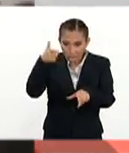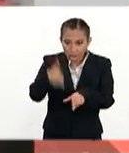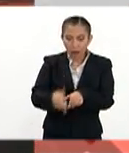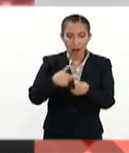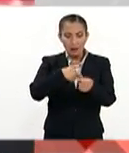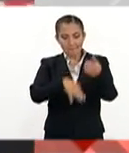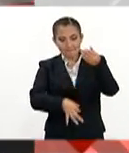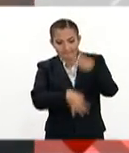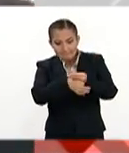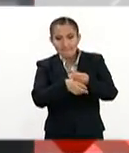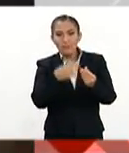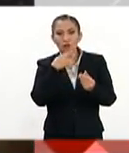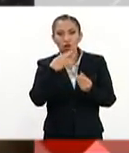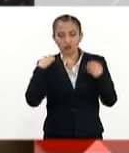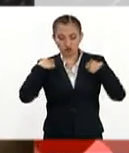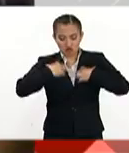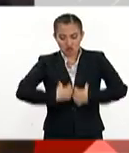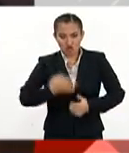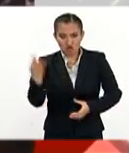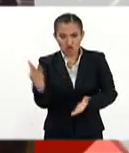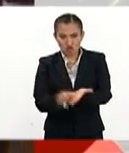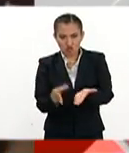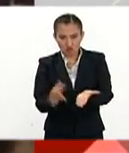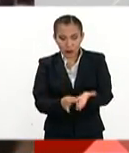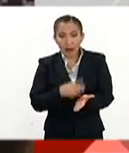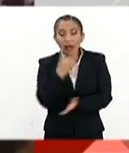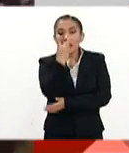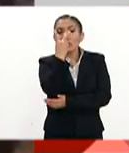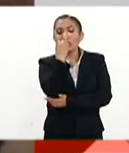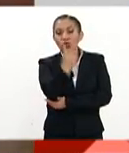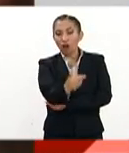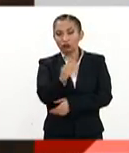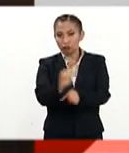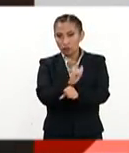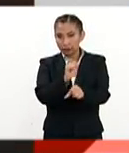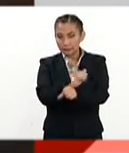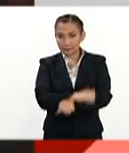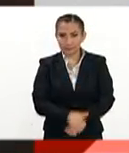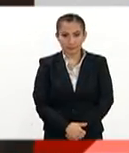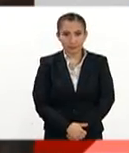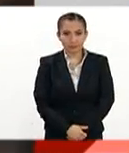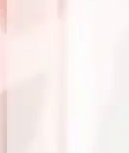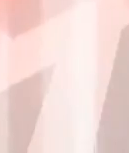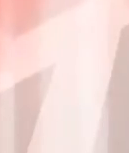largas, cartuchos útiles, chalecos antibalas y 2 camionetas.